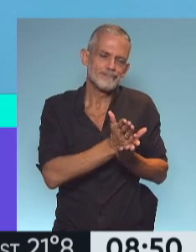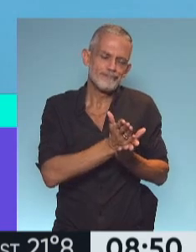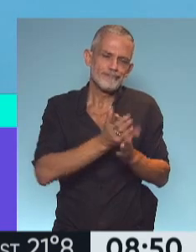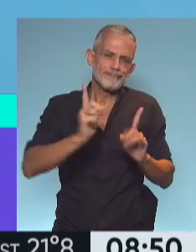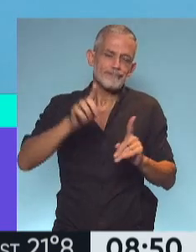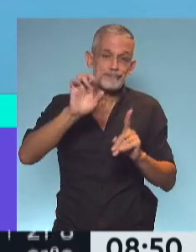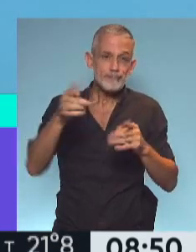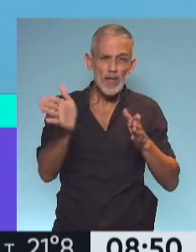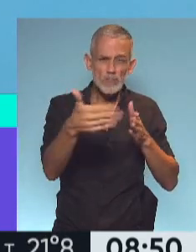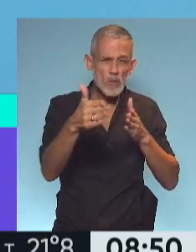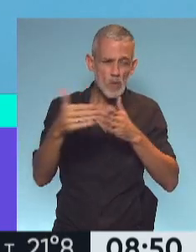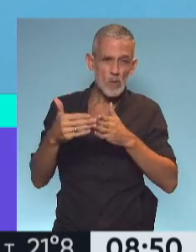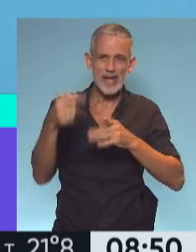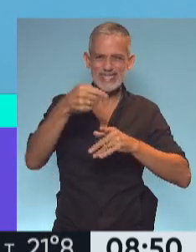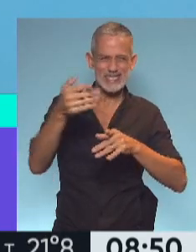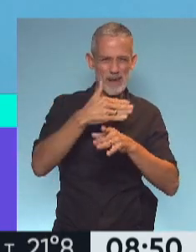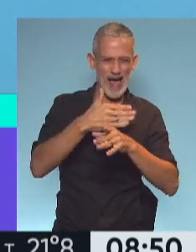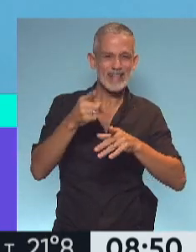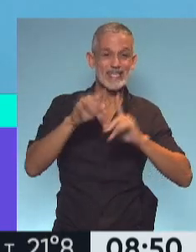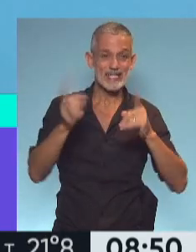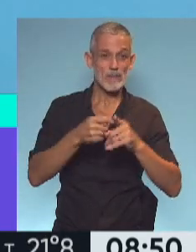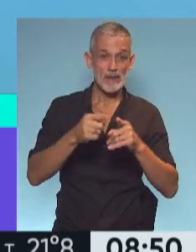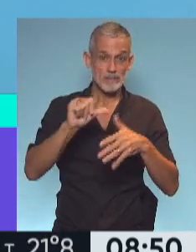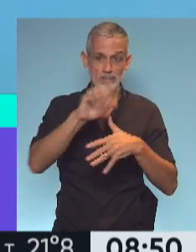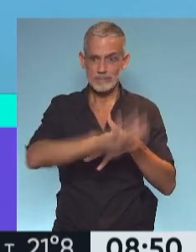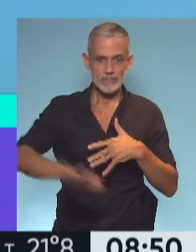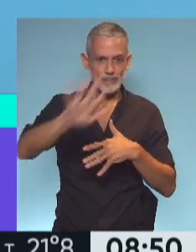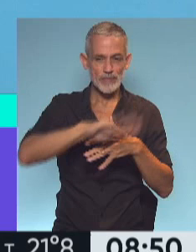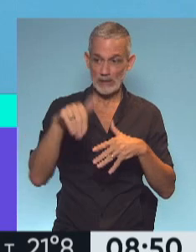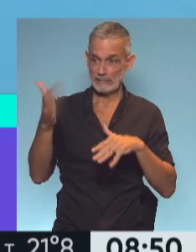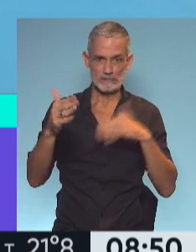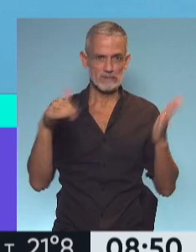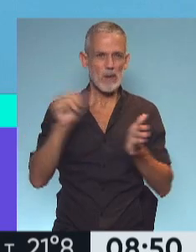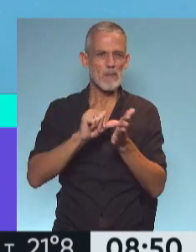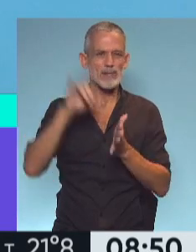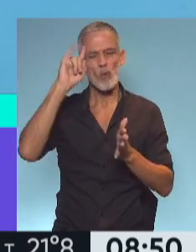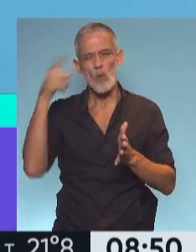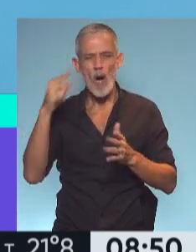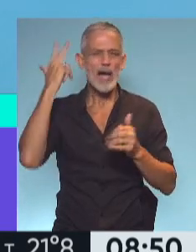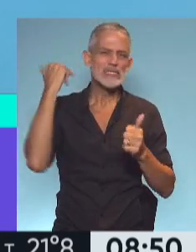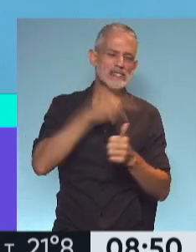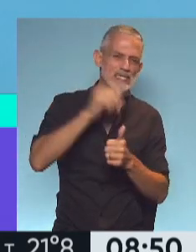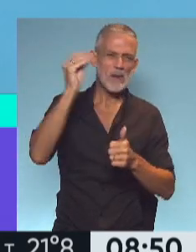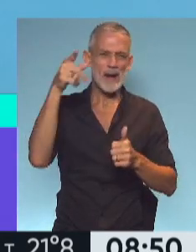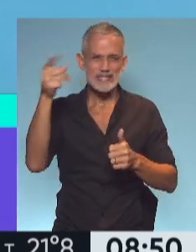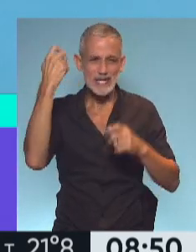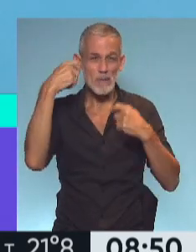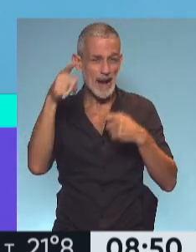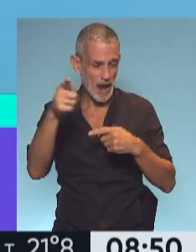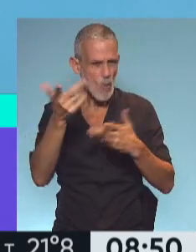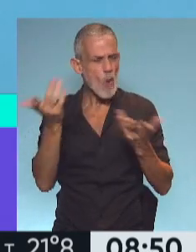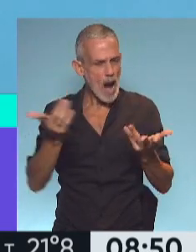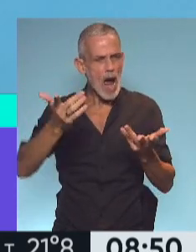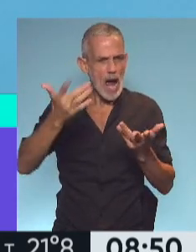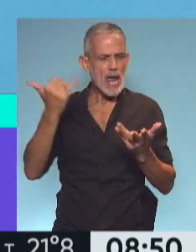también con unas semanas de anticipación en los países de nuestra región, en nuestros países vecinos. Uruguay, Chile, Brasil, Paraguay